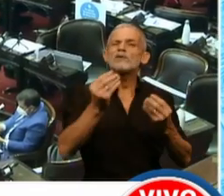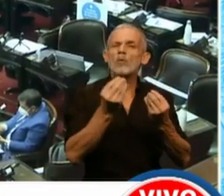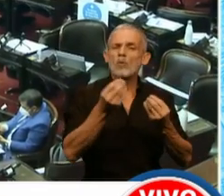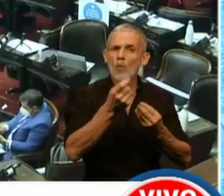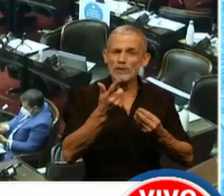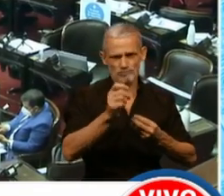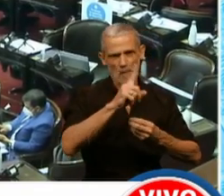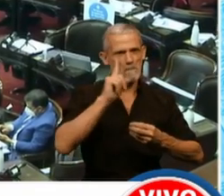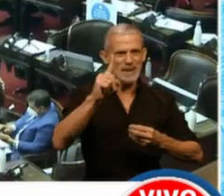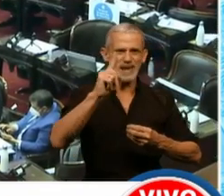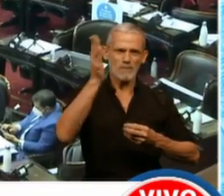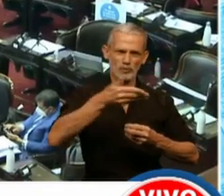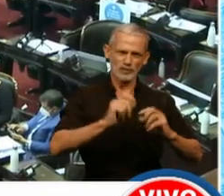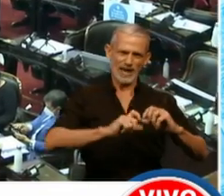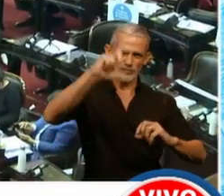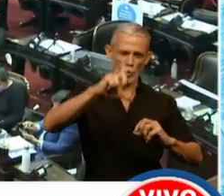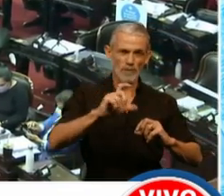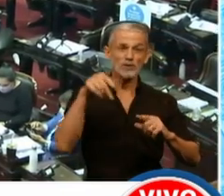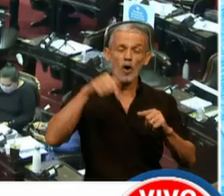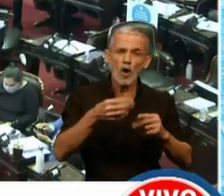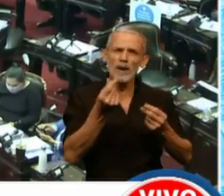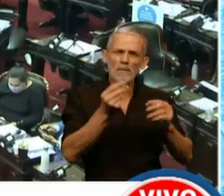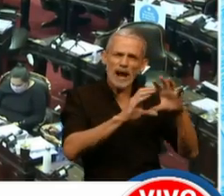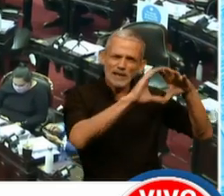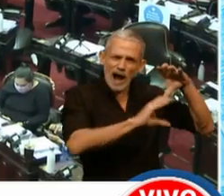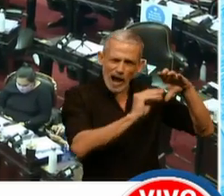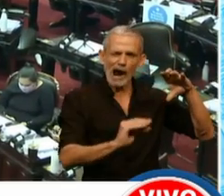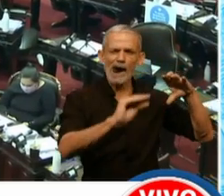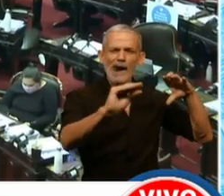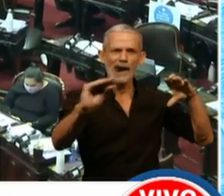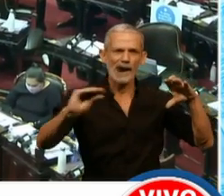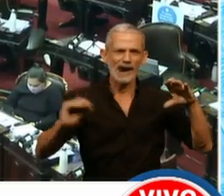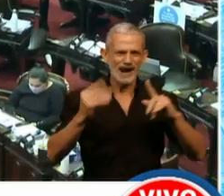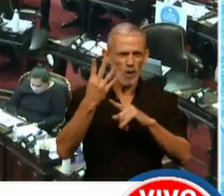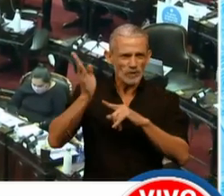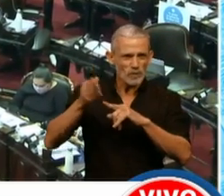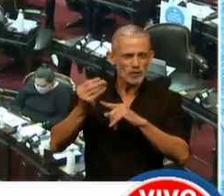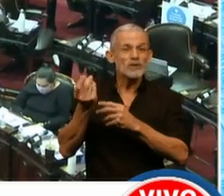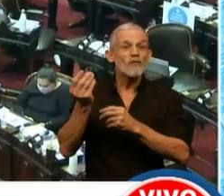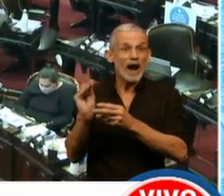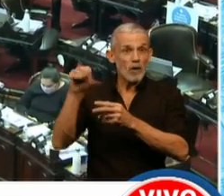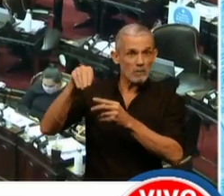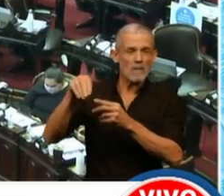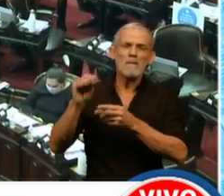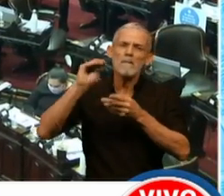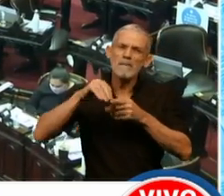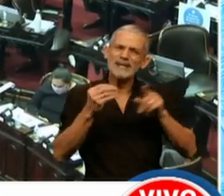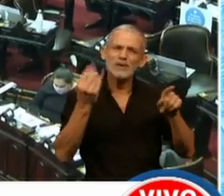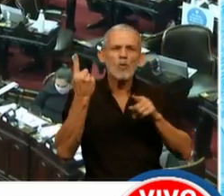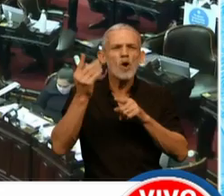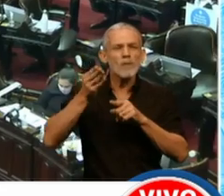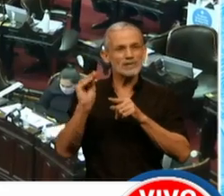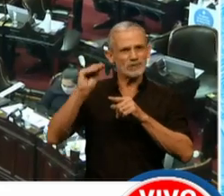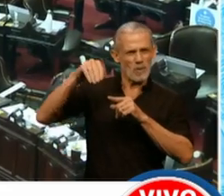entonces hoy se está racionalmente el c4 de ante más este uno es de